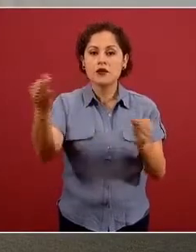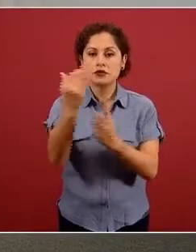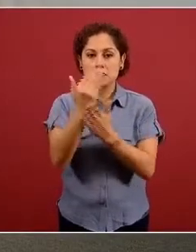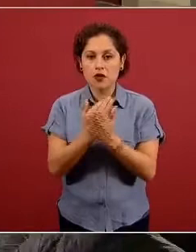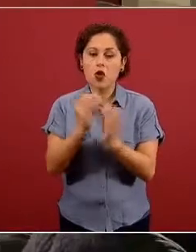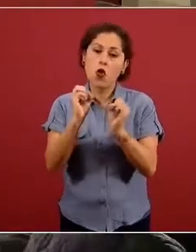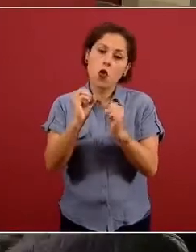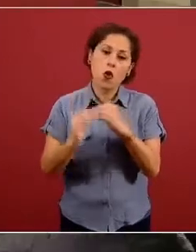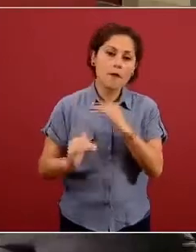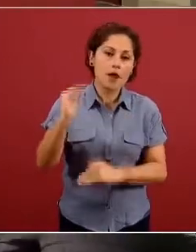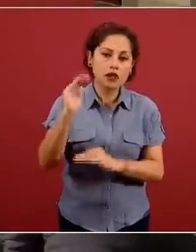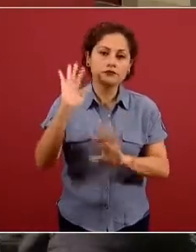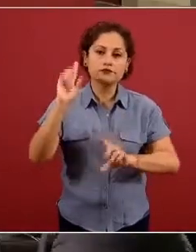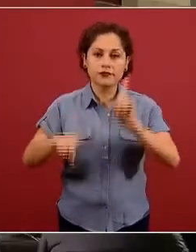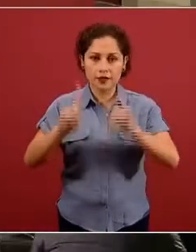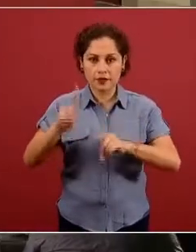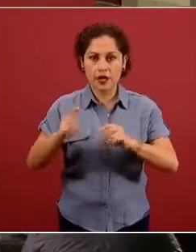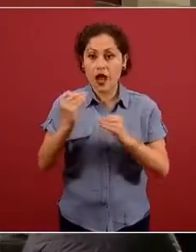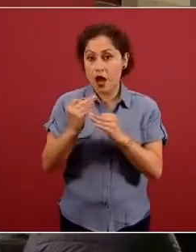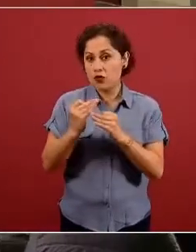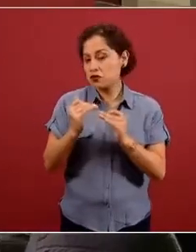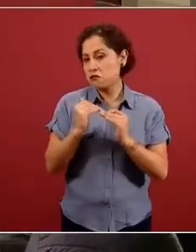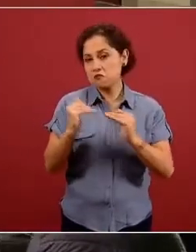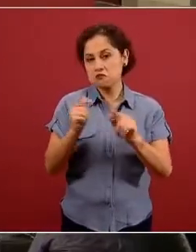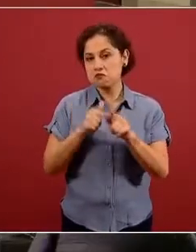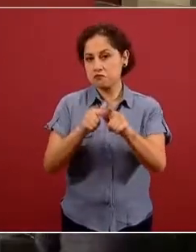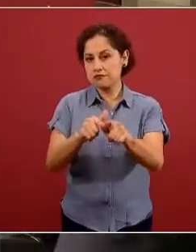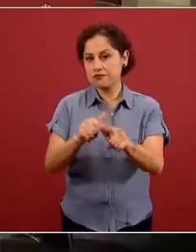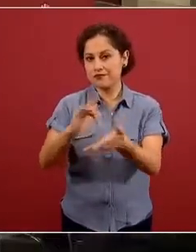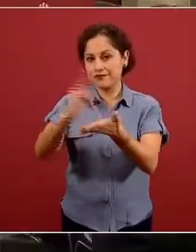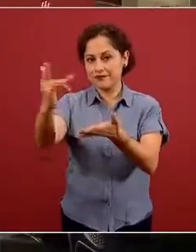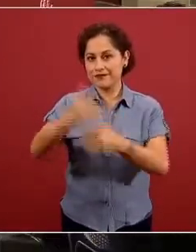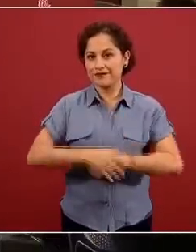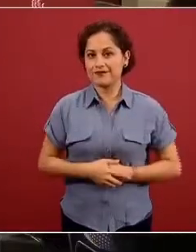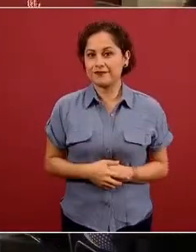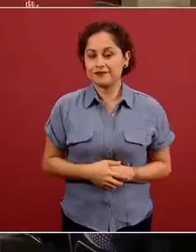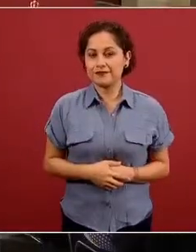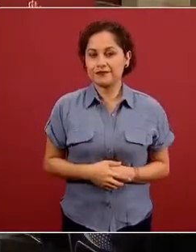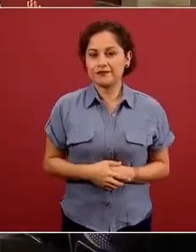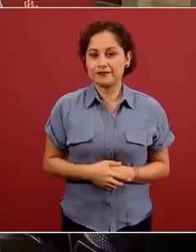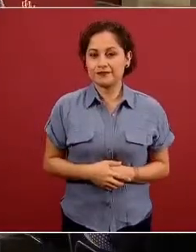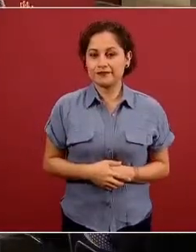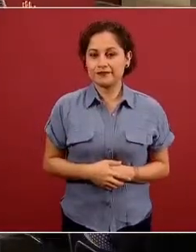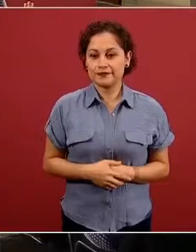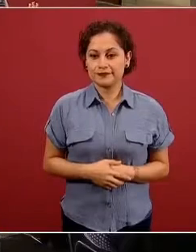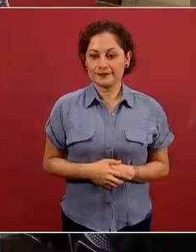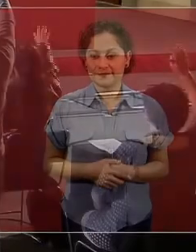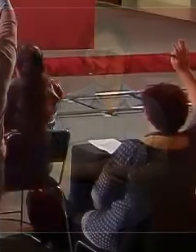la alza. Por ahora están iguales. Gracias. Mañana empezamos.